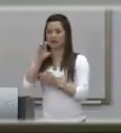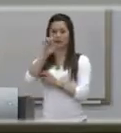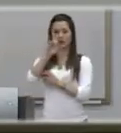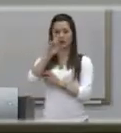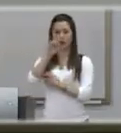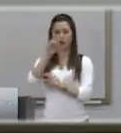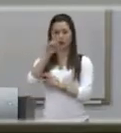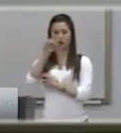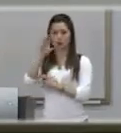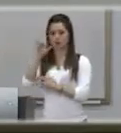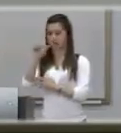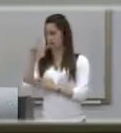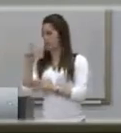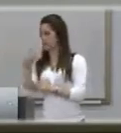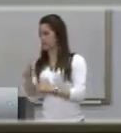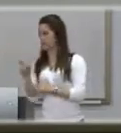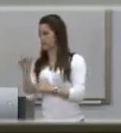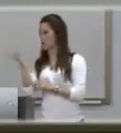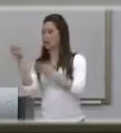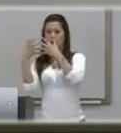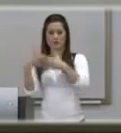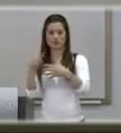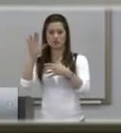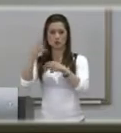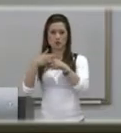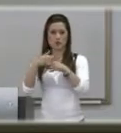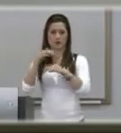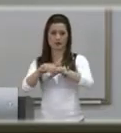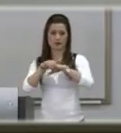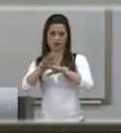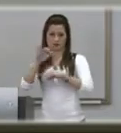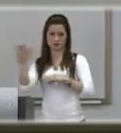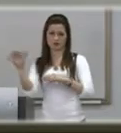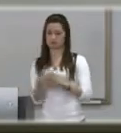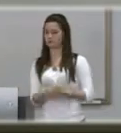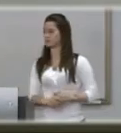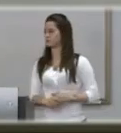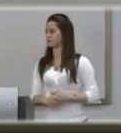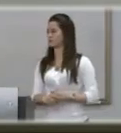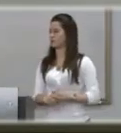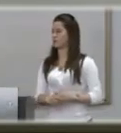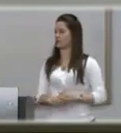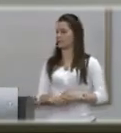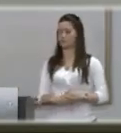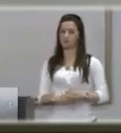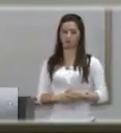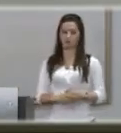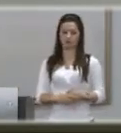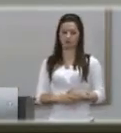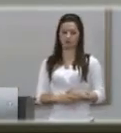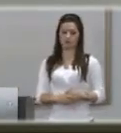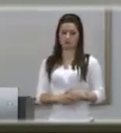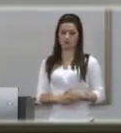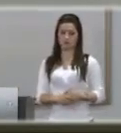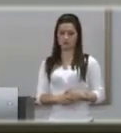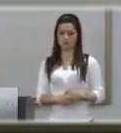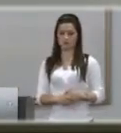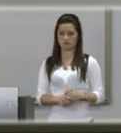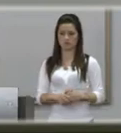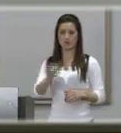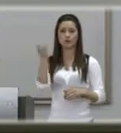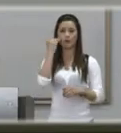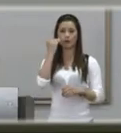¿Eurosocial? Y Women's. Muy bien, bienvenidas. Quisiera agradecer especialmente a Beldis